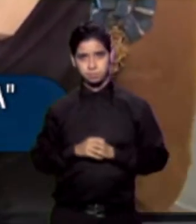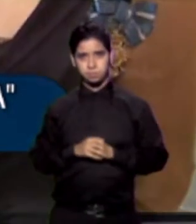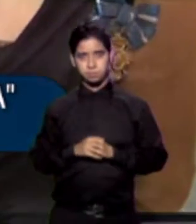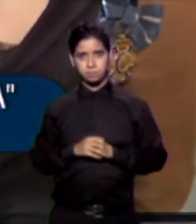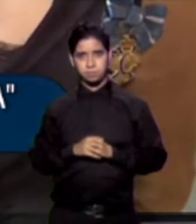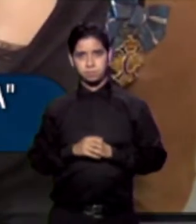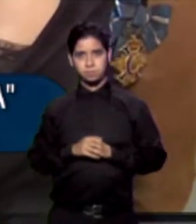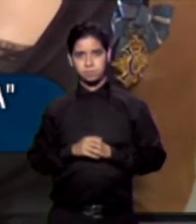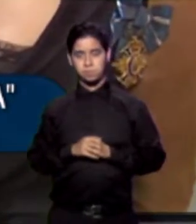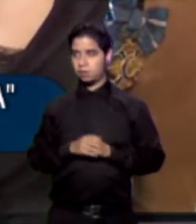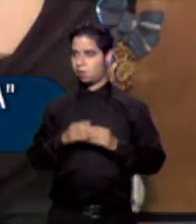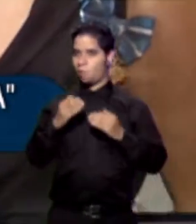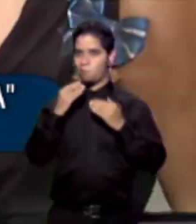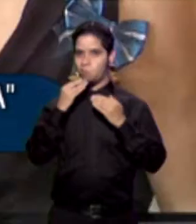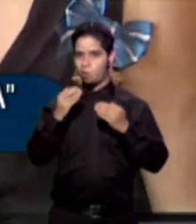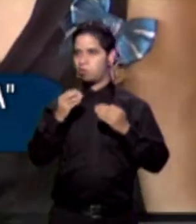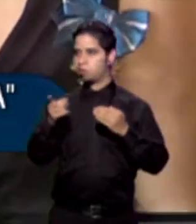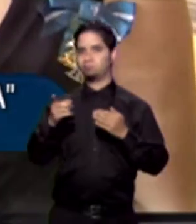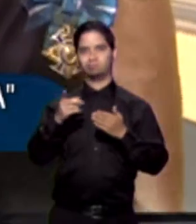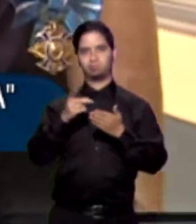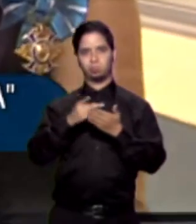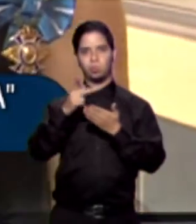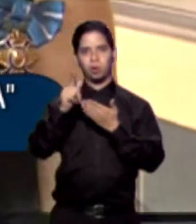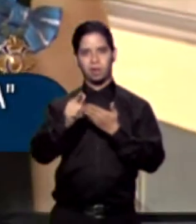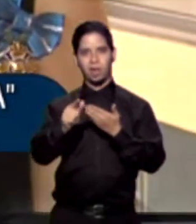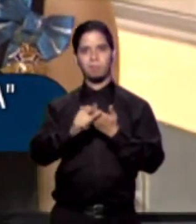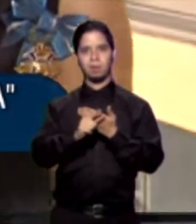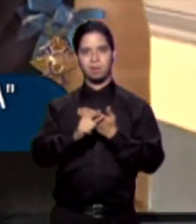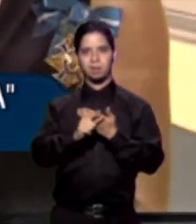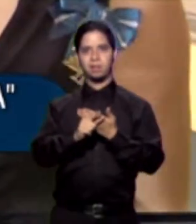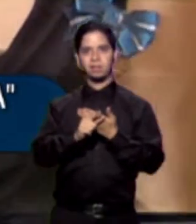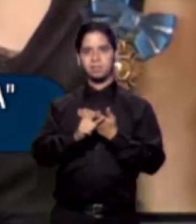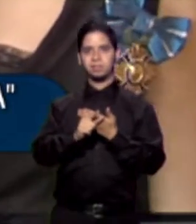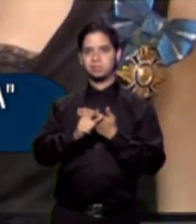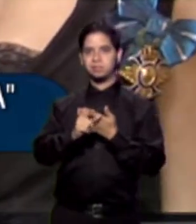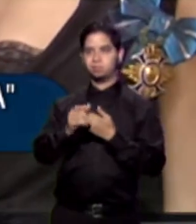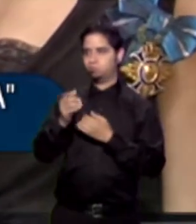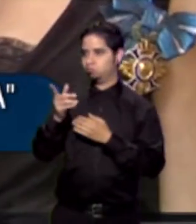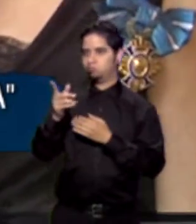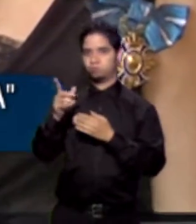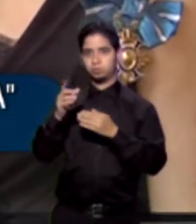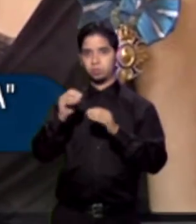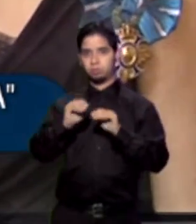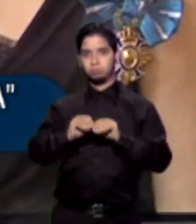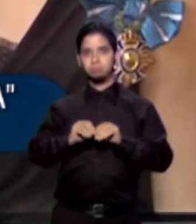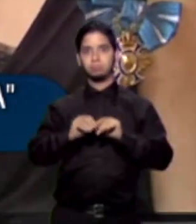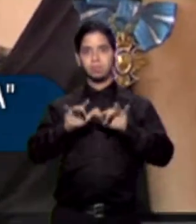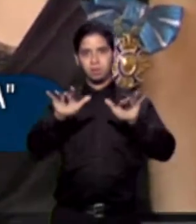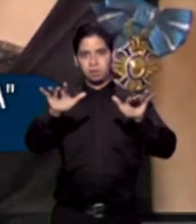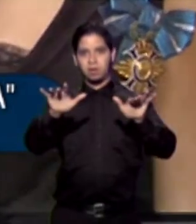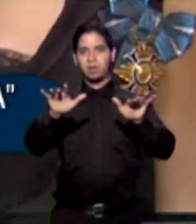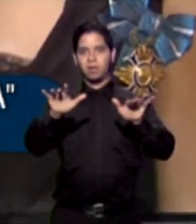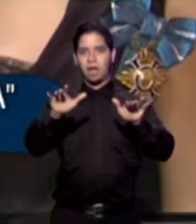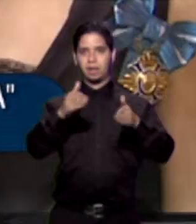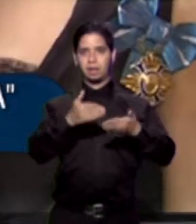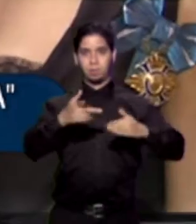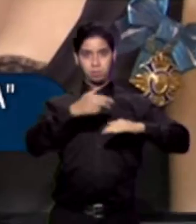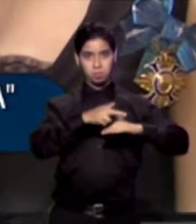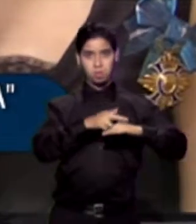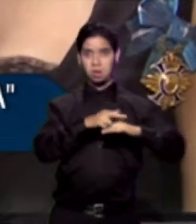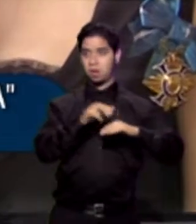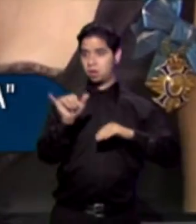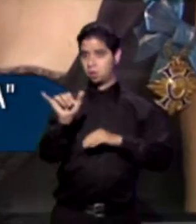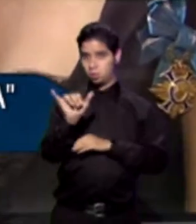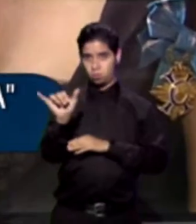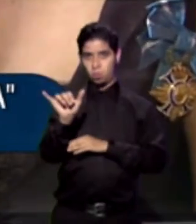que entonces este programa no tan solo se dará a conocer por su aportación en la lectura en Puerto Rico, sino también a